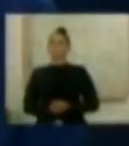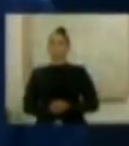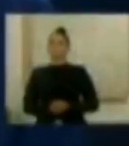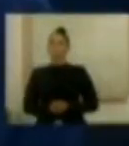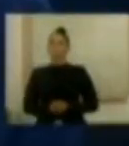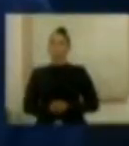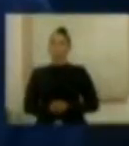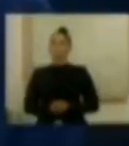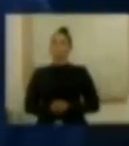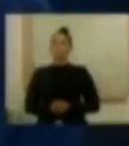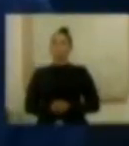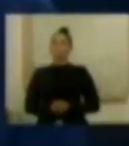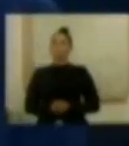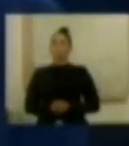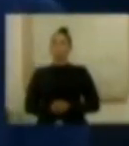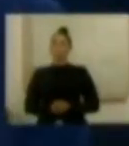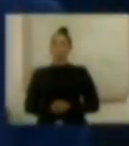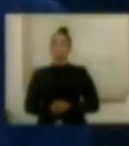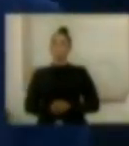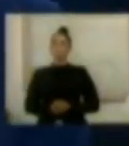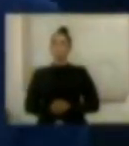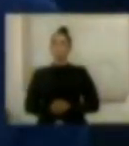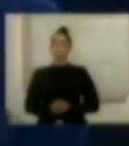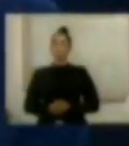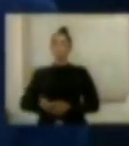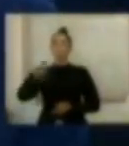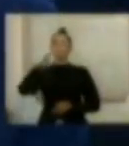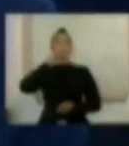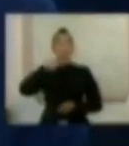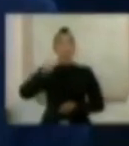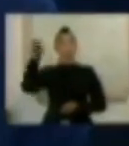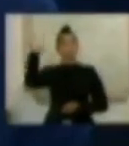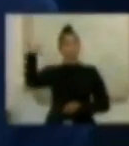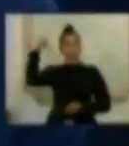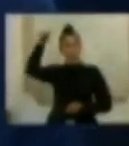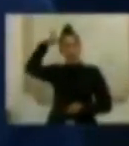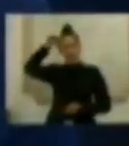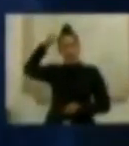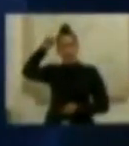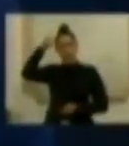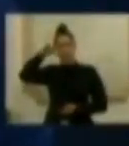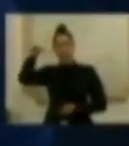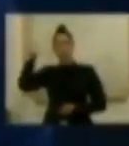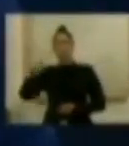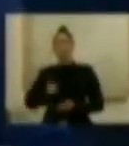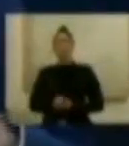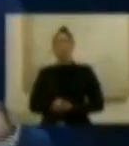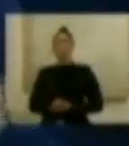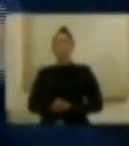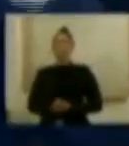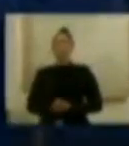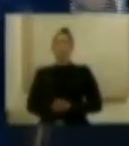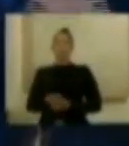en el COVID-19. ¿Hasta qué le da? Entonces, necesitamos unas autoridades que actúen, que se metan en los barrios y que